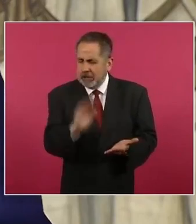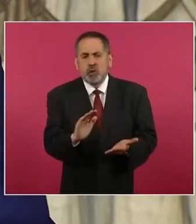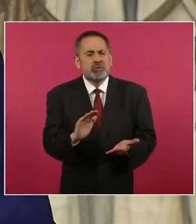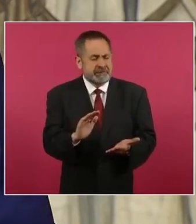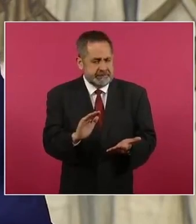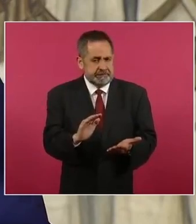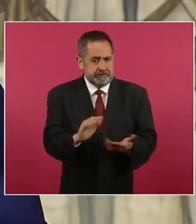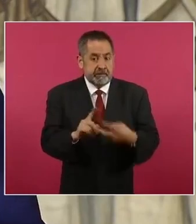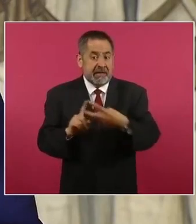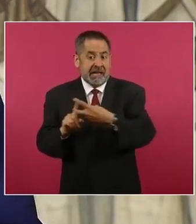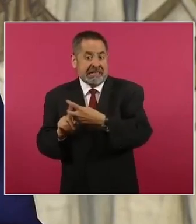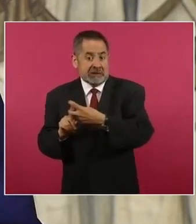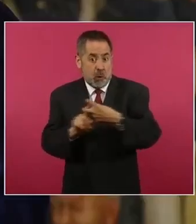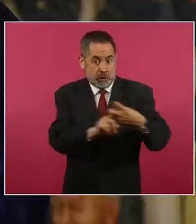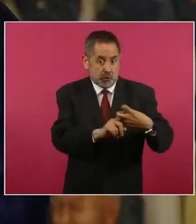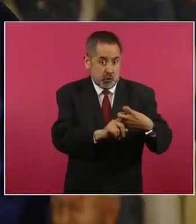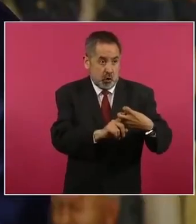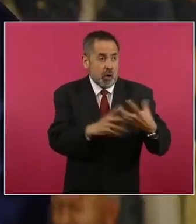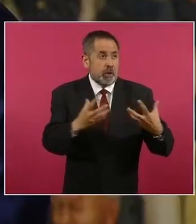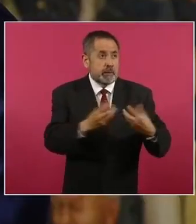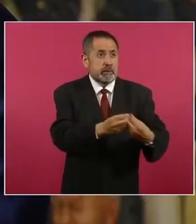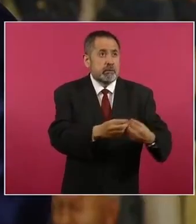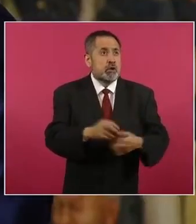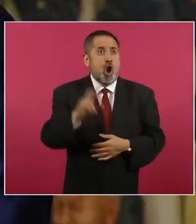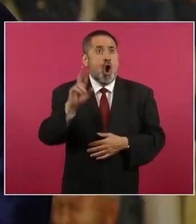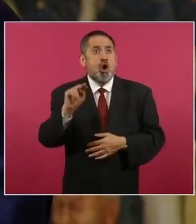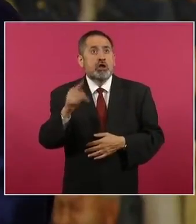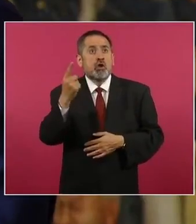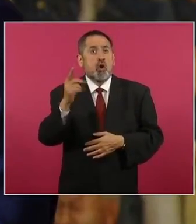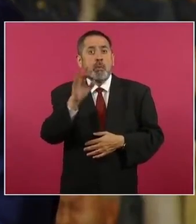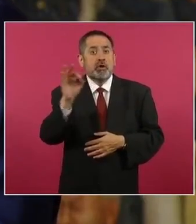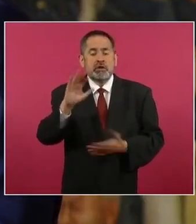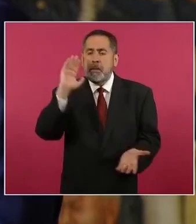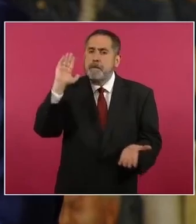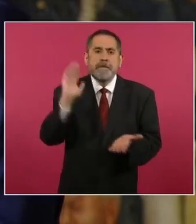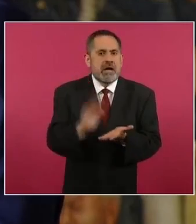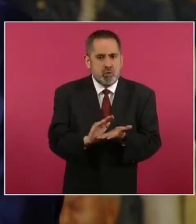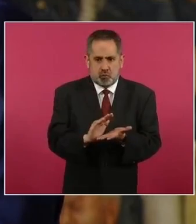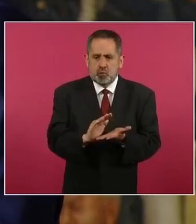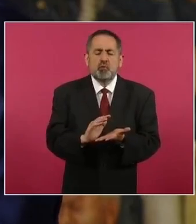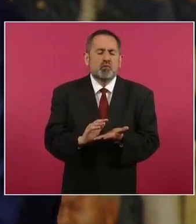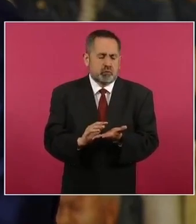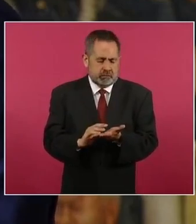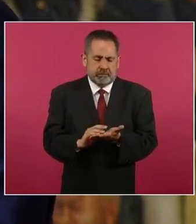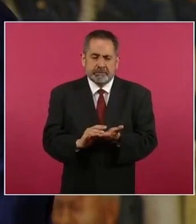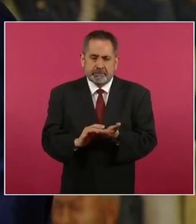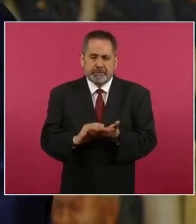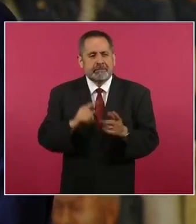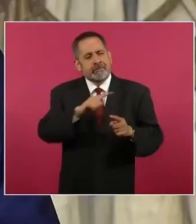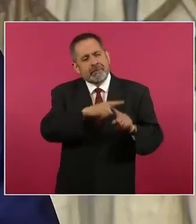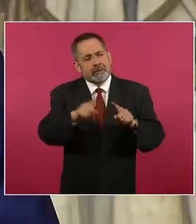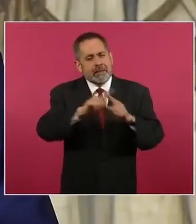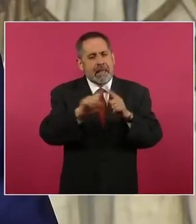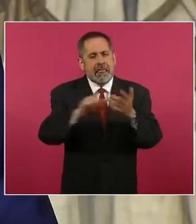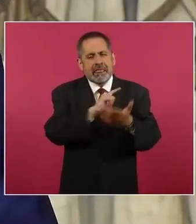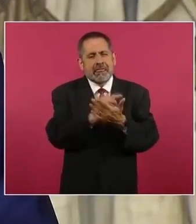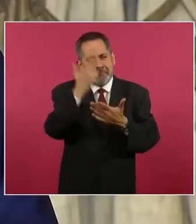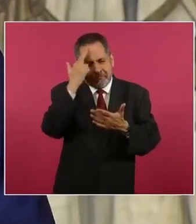el secuestro en 81%, y en todos los delitos de